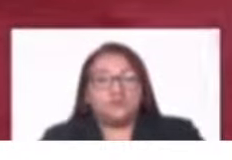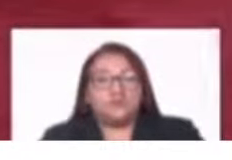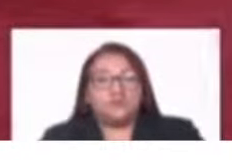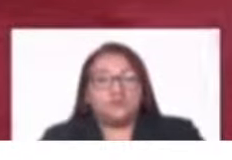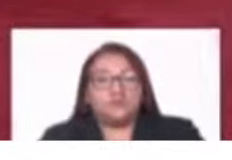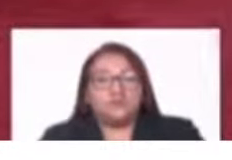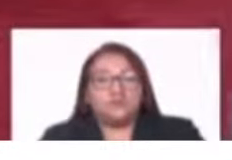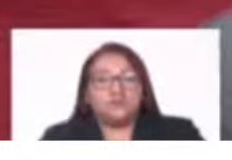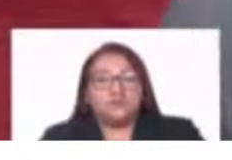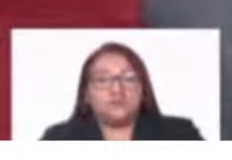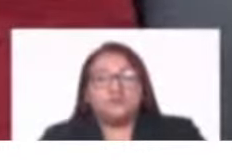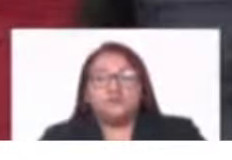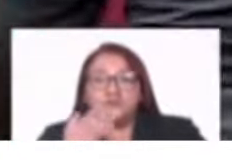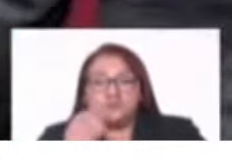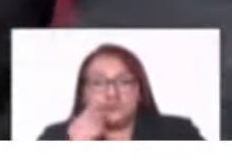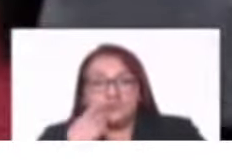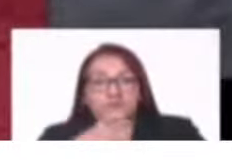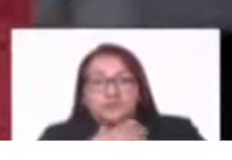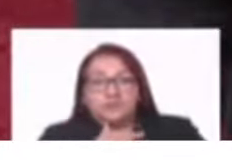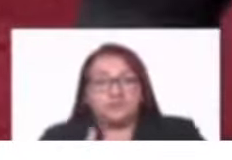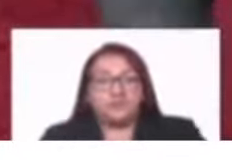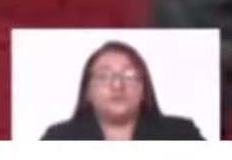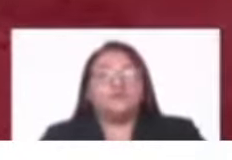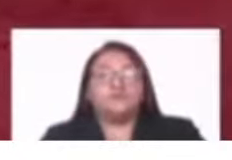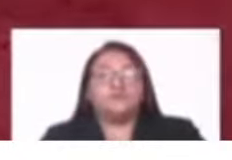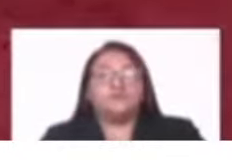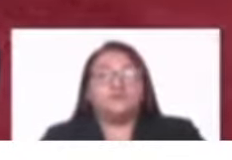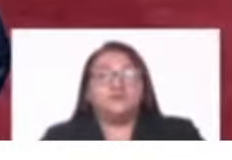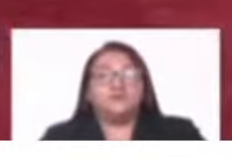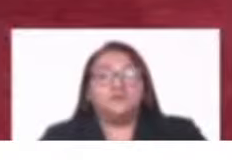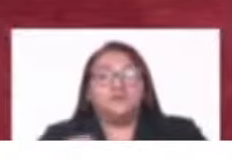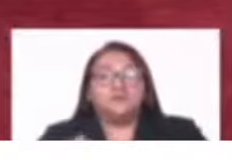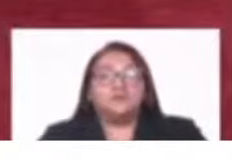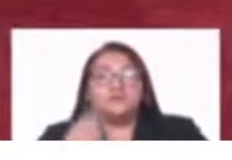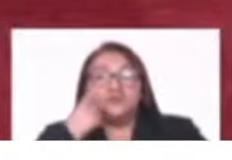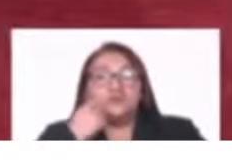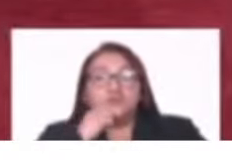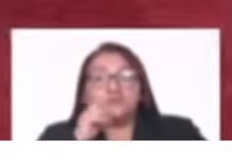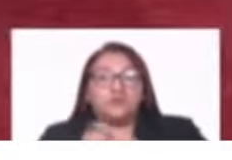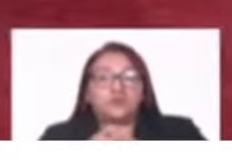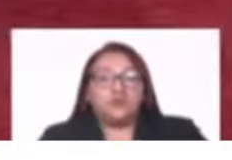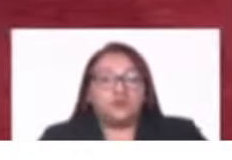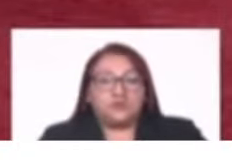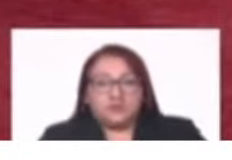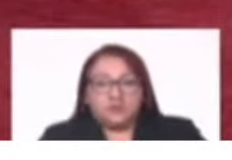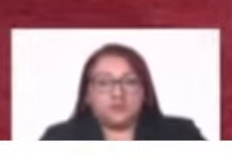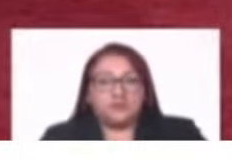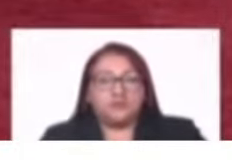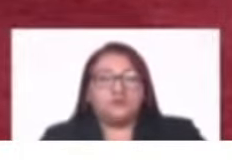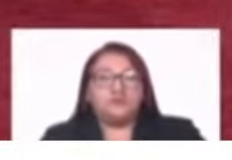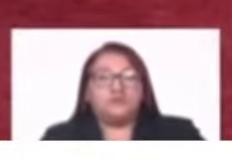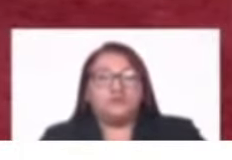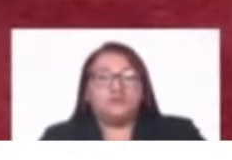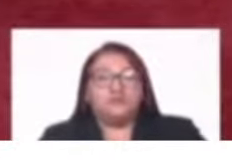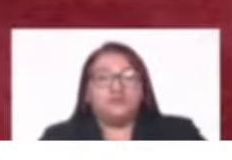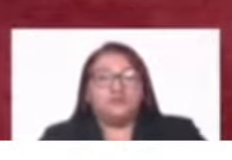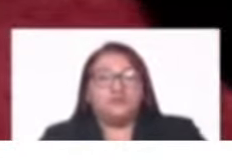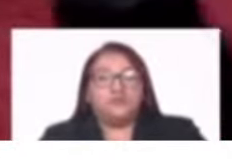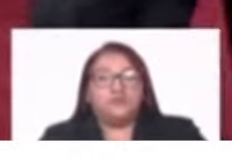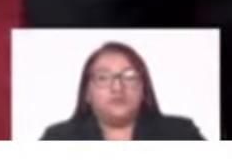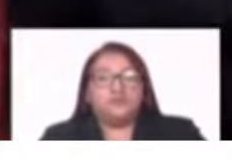Muchas gracias, señor presidente, señoras y señores congresistas de la República.